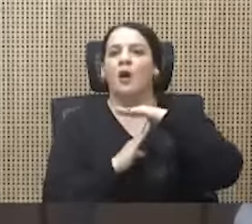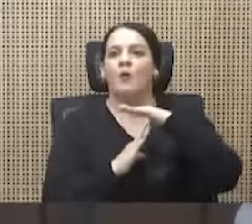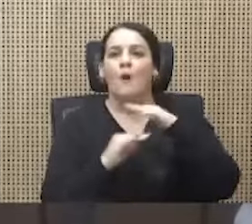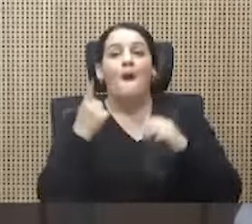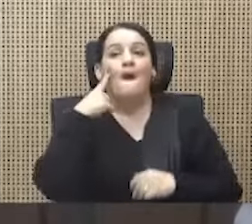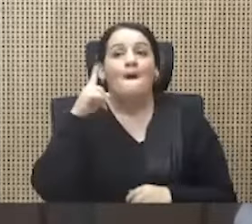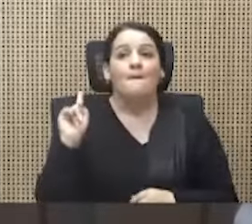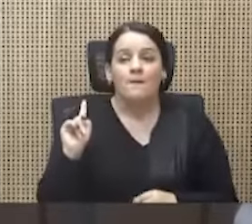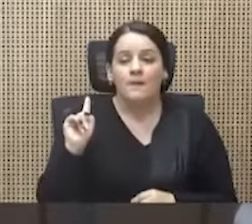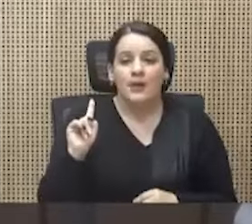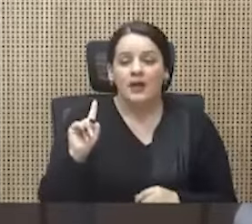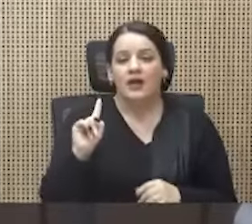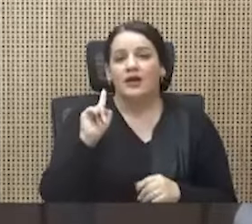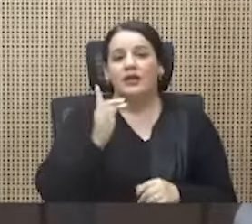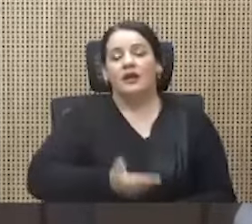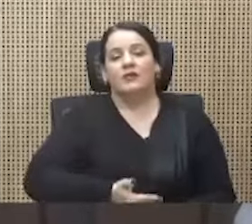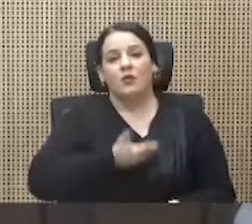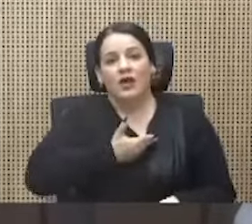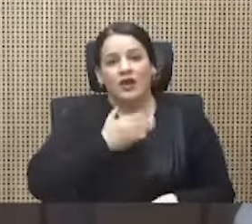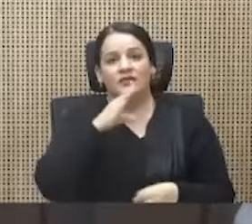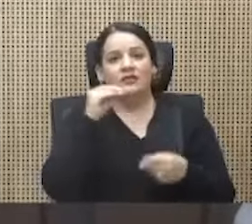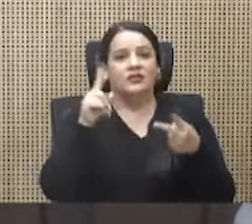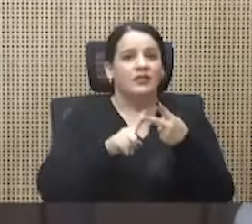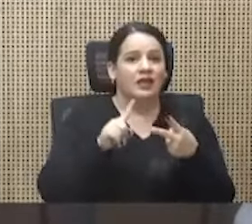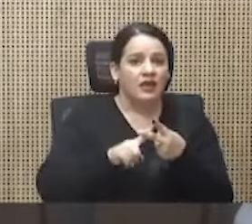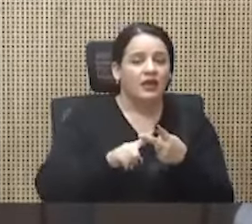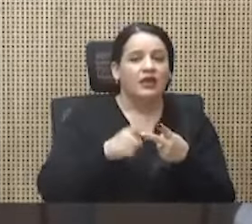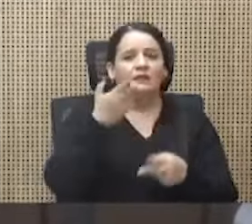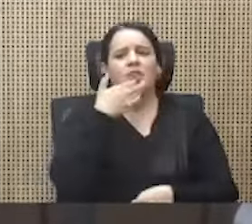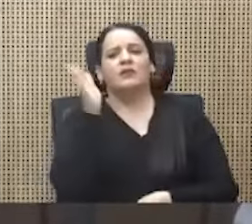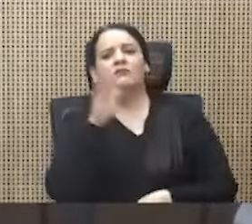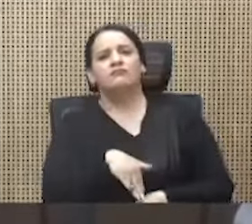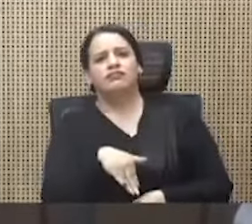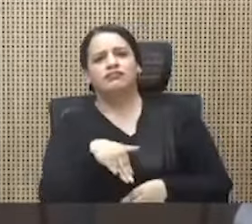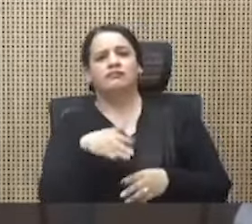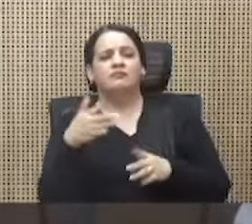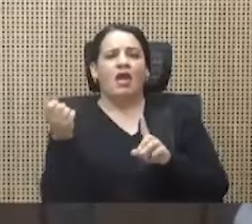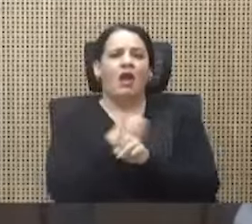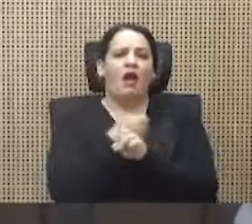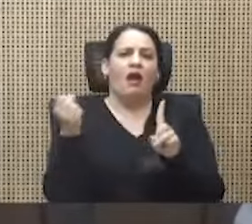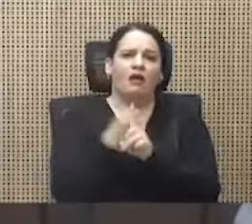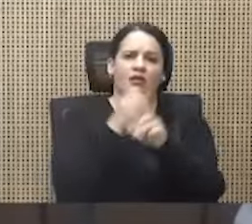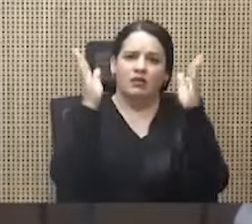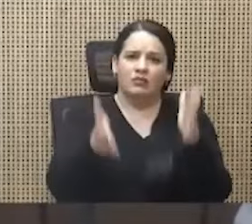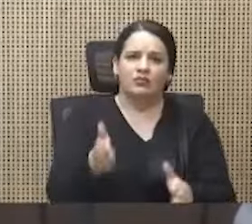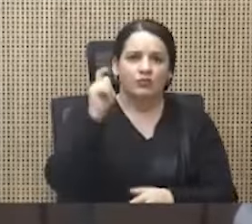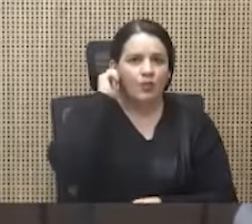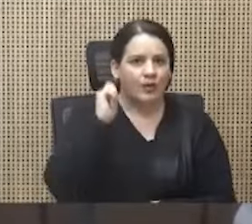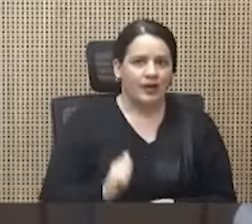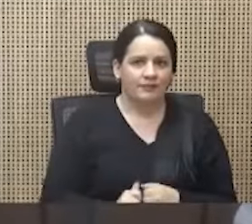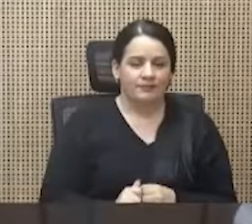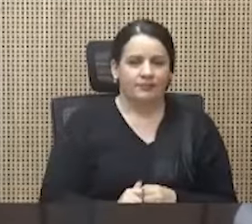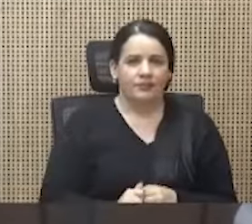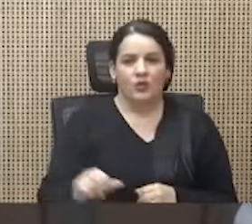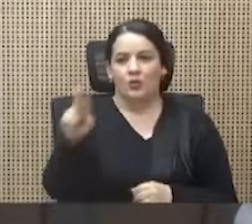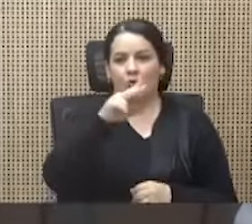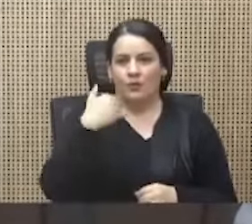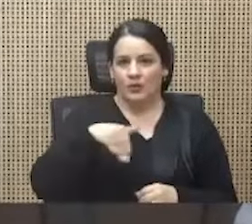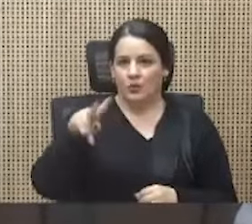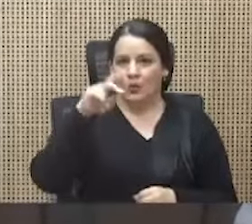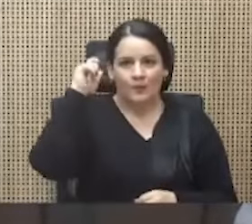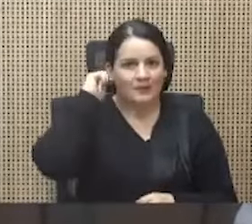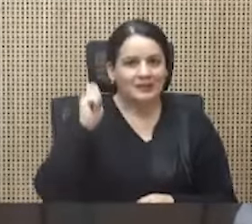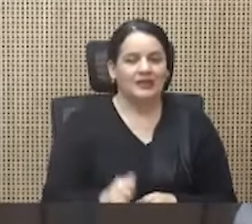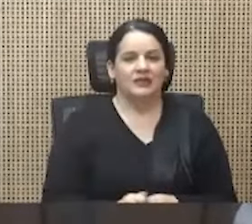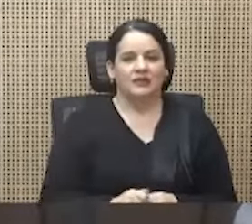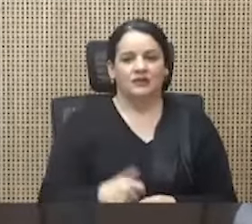arrogante, para ser prepotente, para ser agresora. Así es que, compañeros y compañeras,